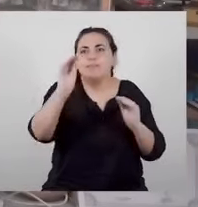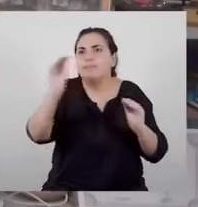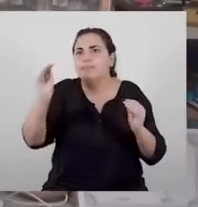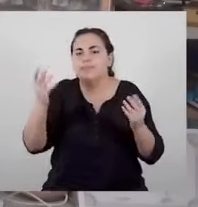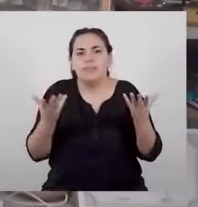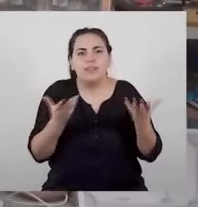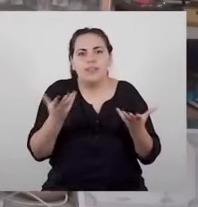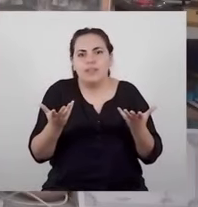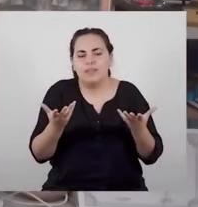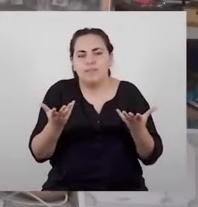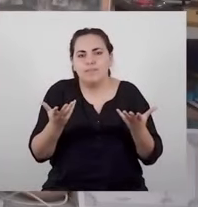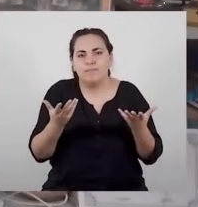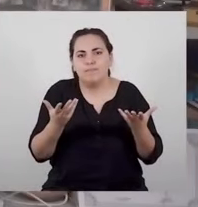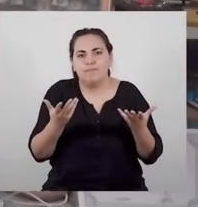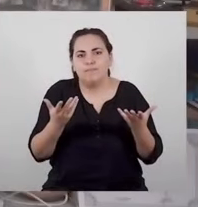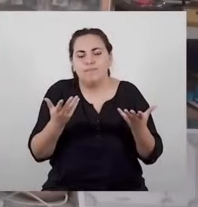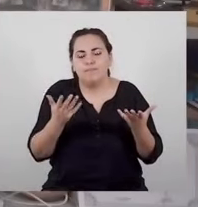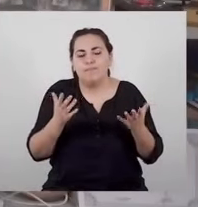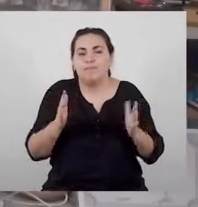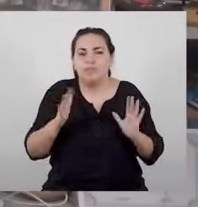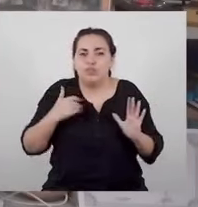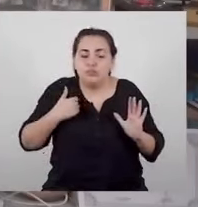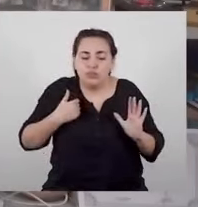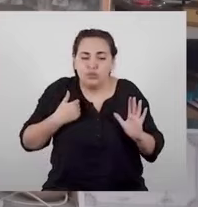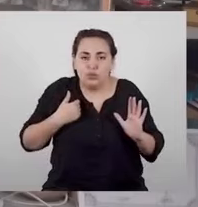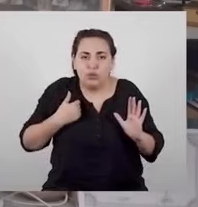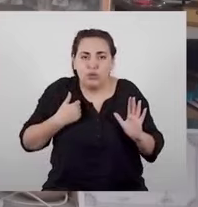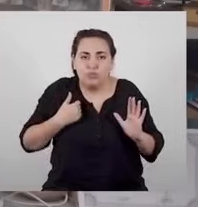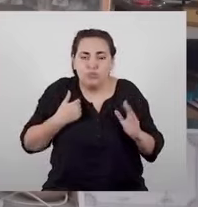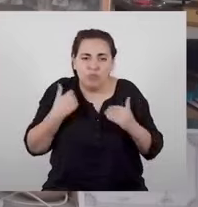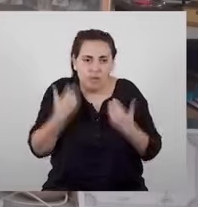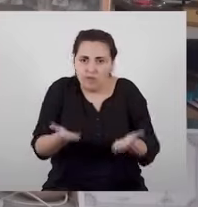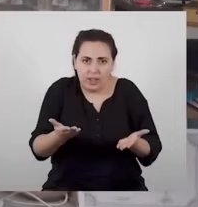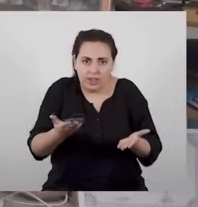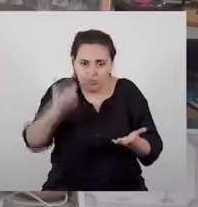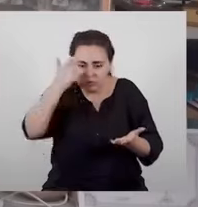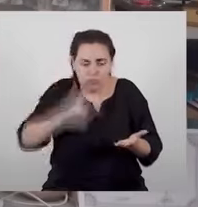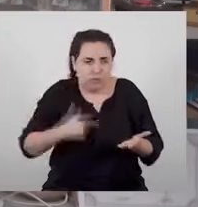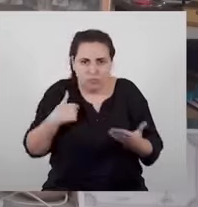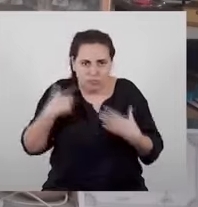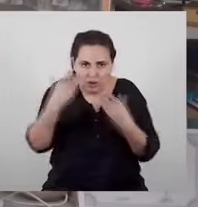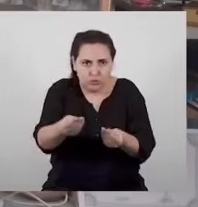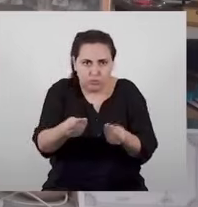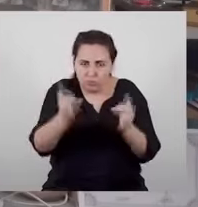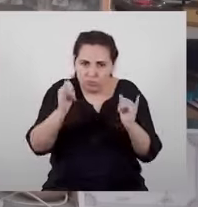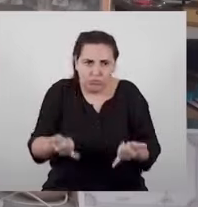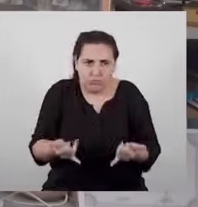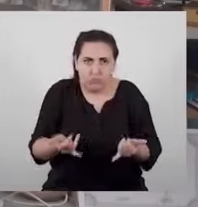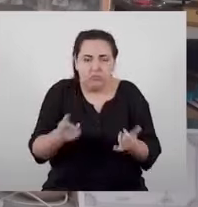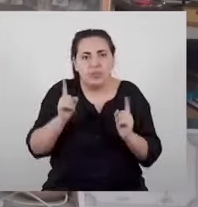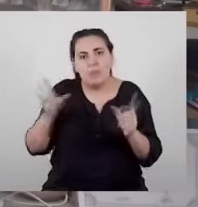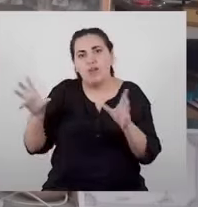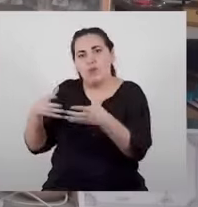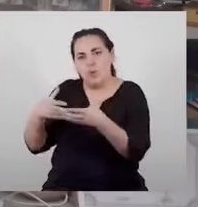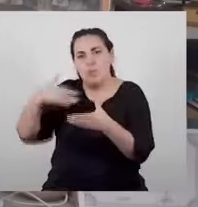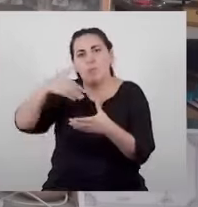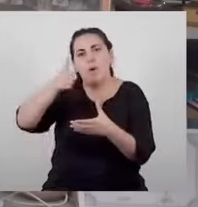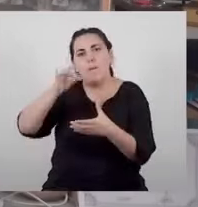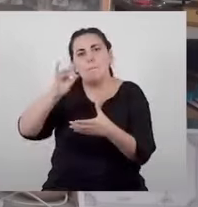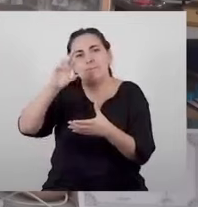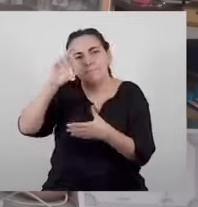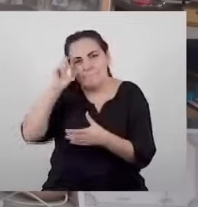primeramente yo ofrezco a mi persona a madres del dolor y a